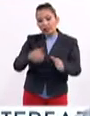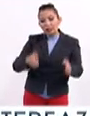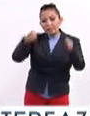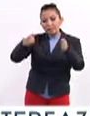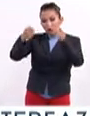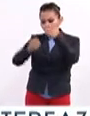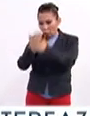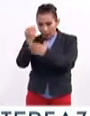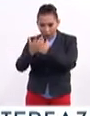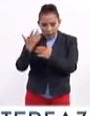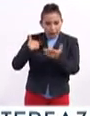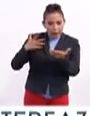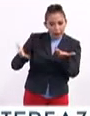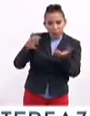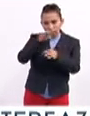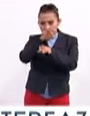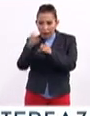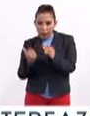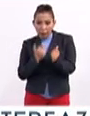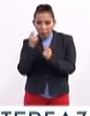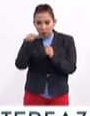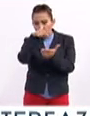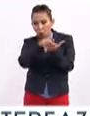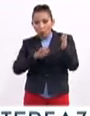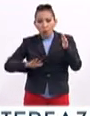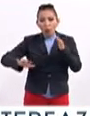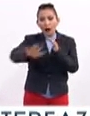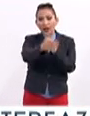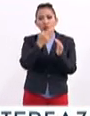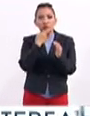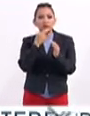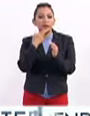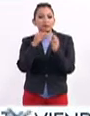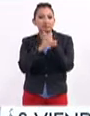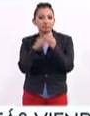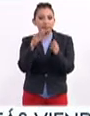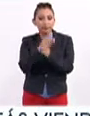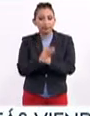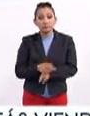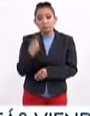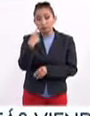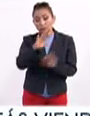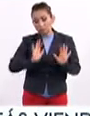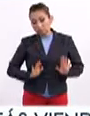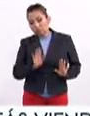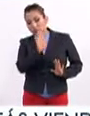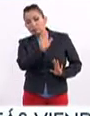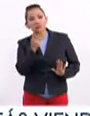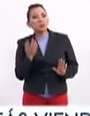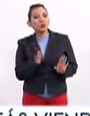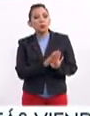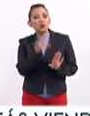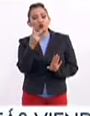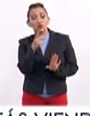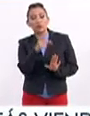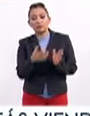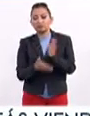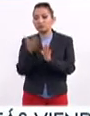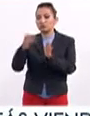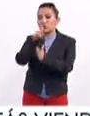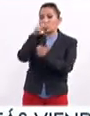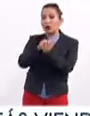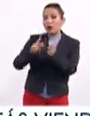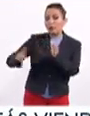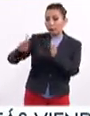estructuras innovadoras y con trazos que aprovechan al máximo el espacio y los materiales. Su estilo se caracterizó por construir